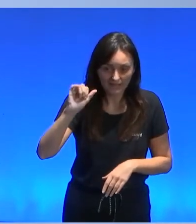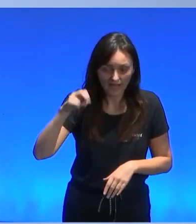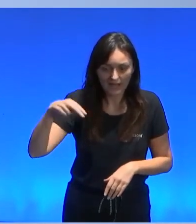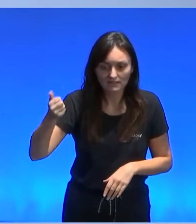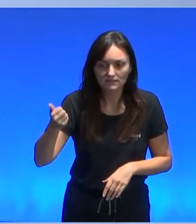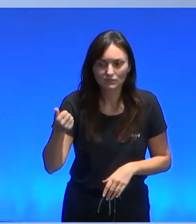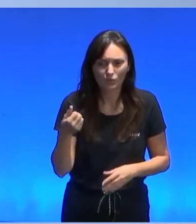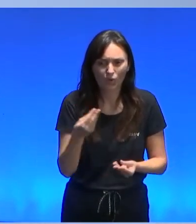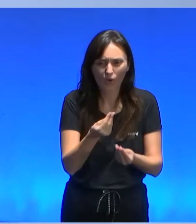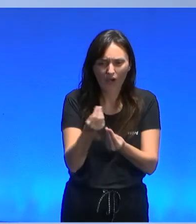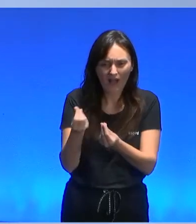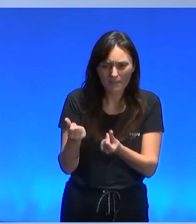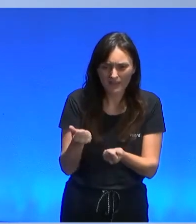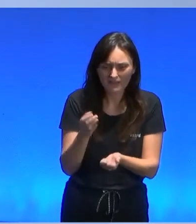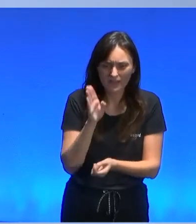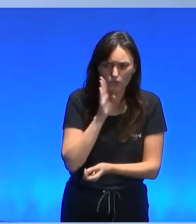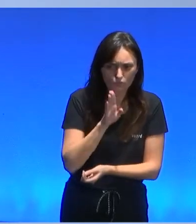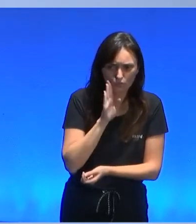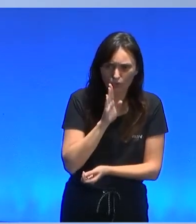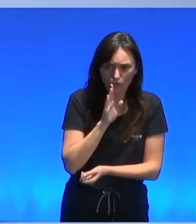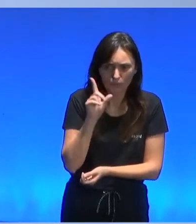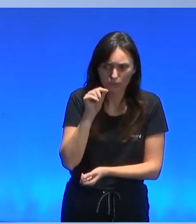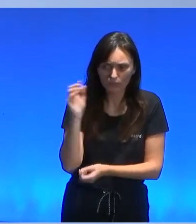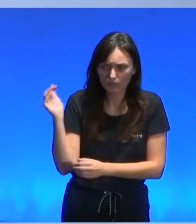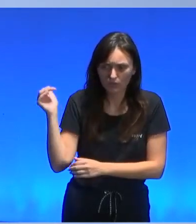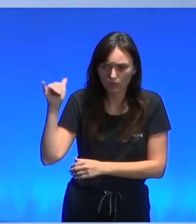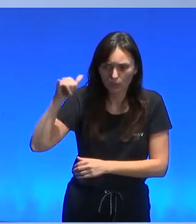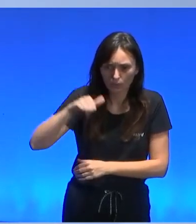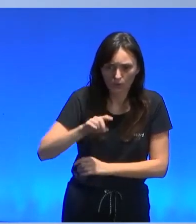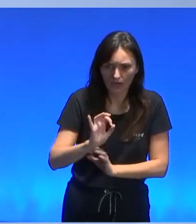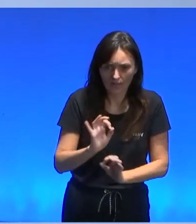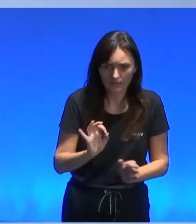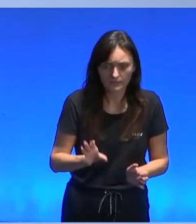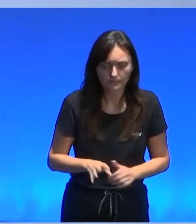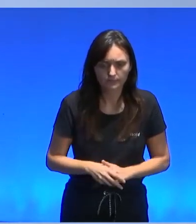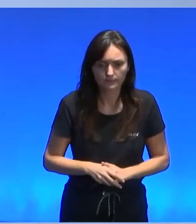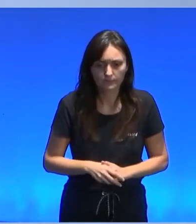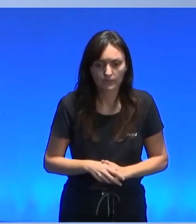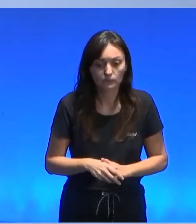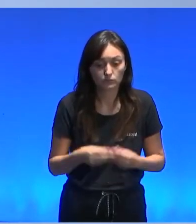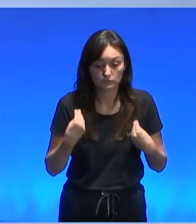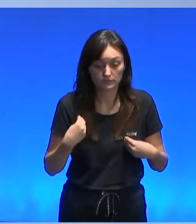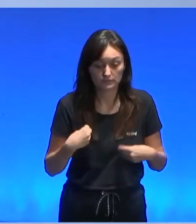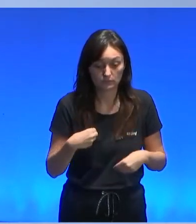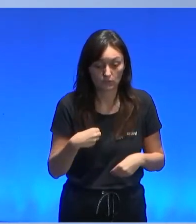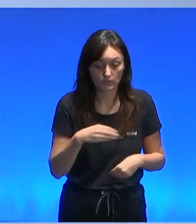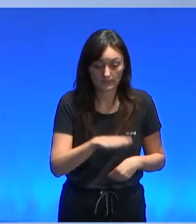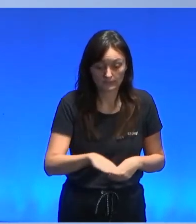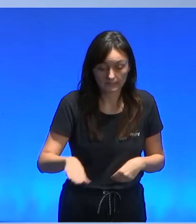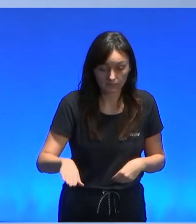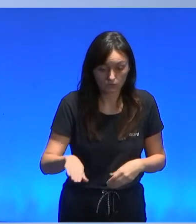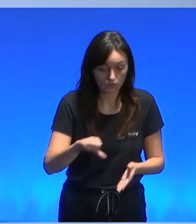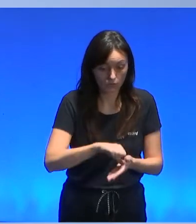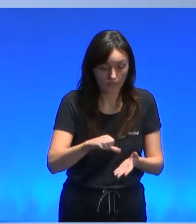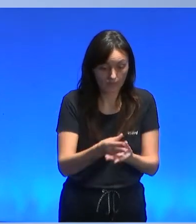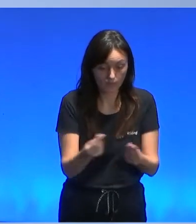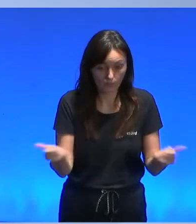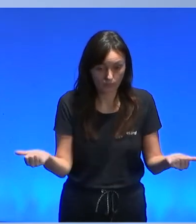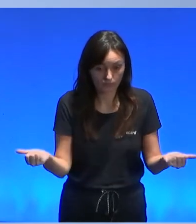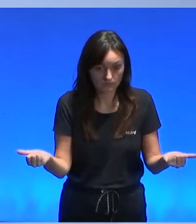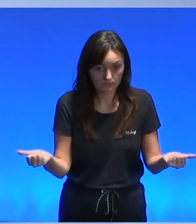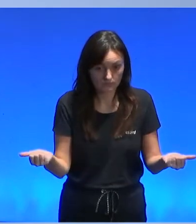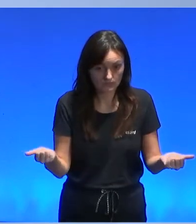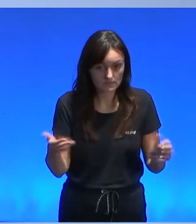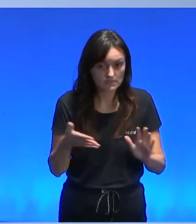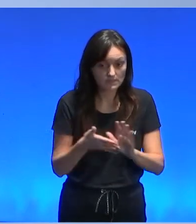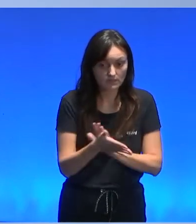ambiente está contaminado, no aparecen. Bueno, si los niños desaparecen de la ciudad, significa